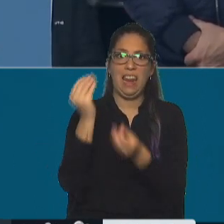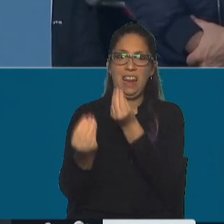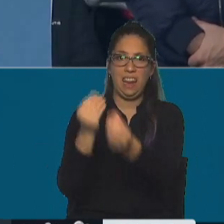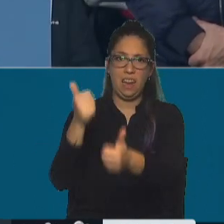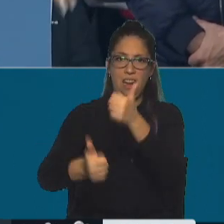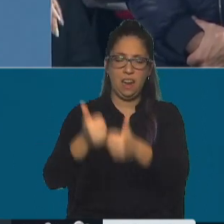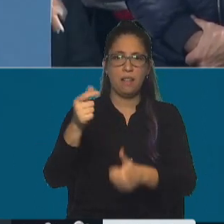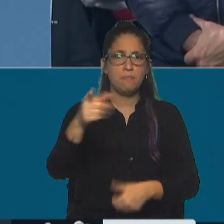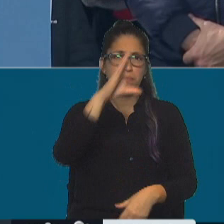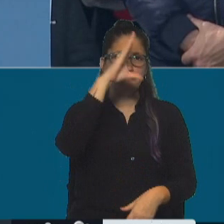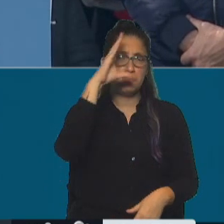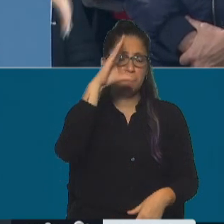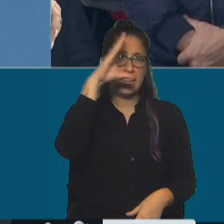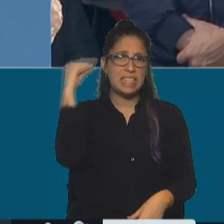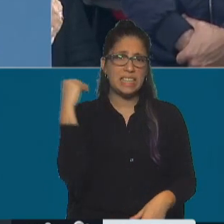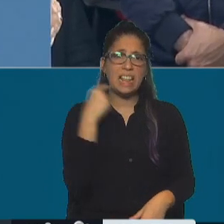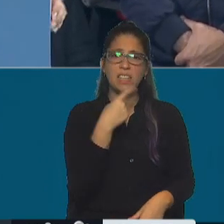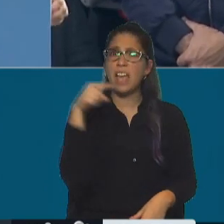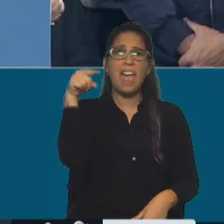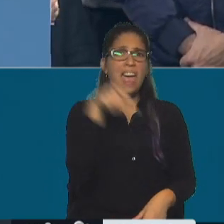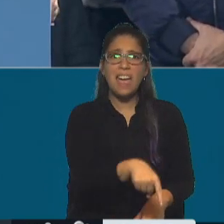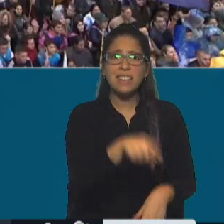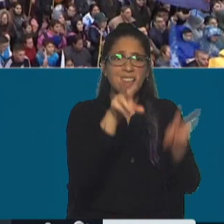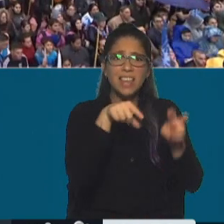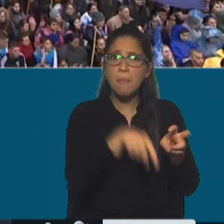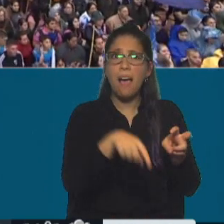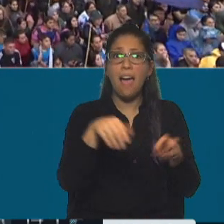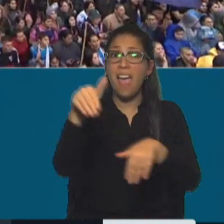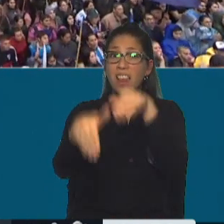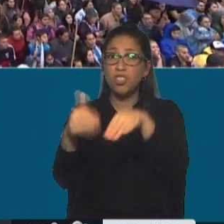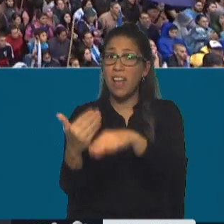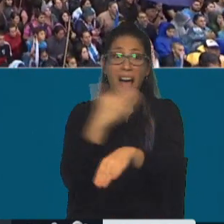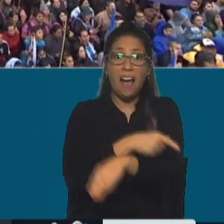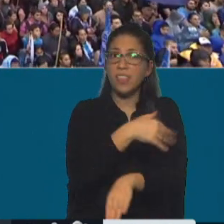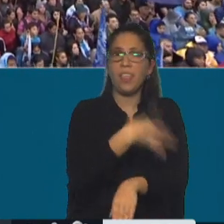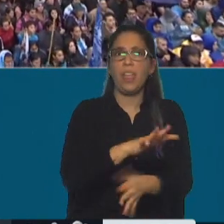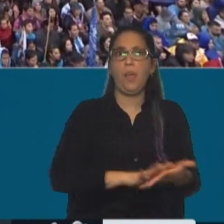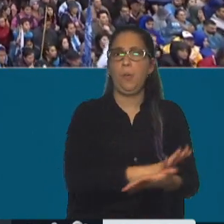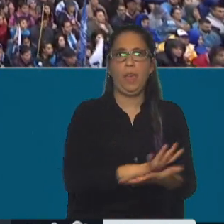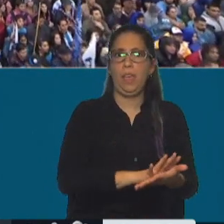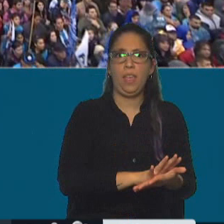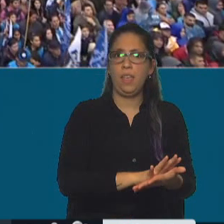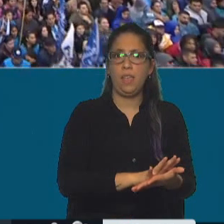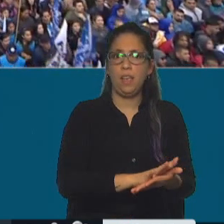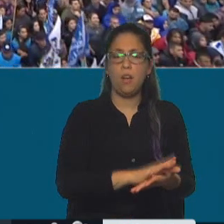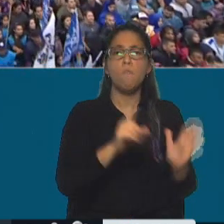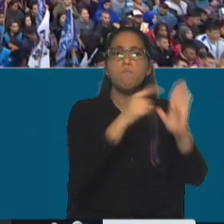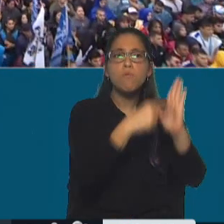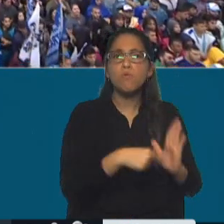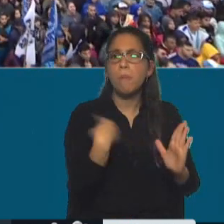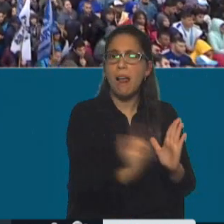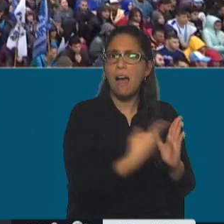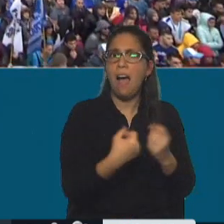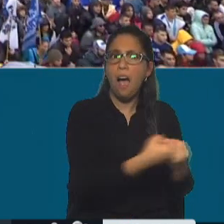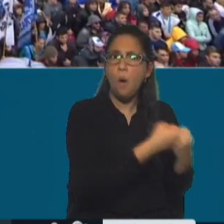está dando a entender es, bueno, esto hay que saldarlo sí o sí antes de las elecciones. Son los puntos programáticos para ponernos de acuerdo y de cara